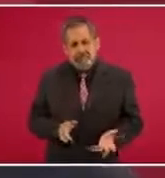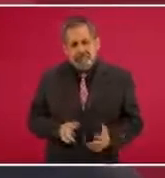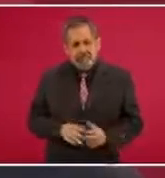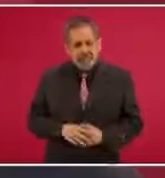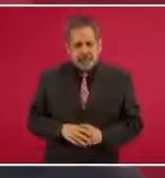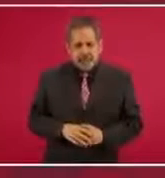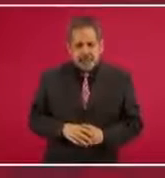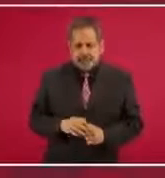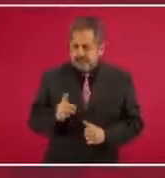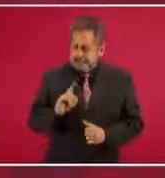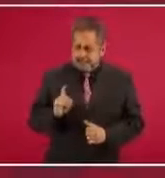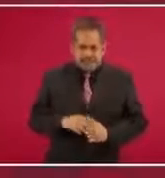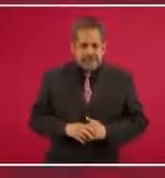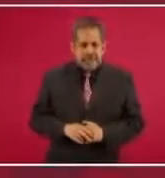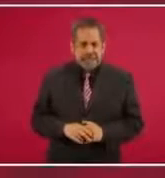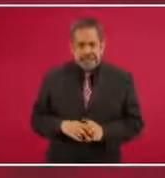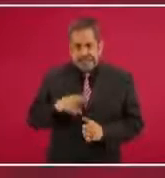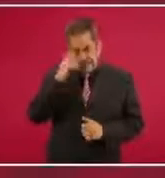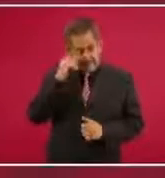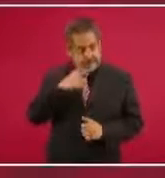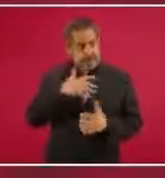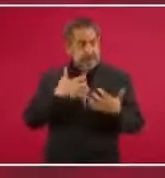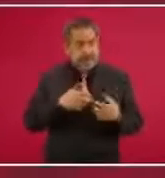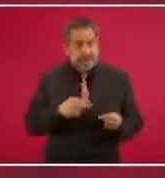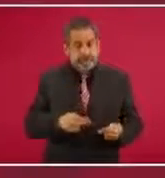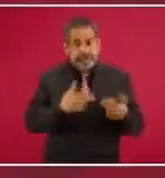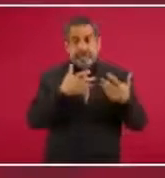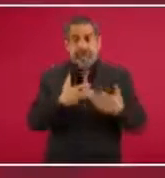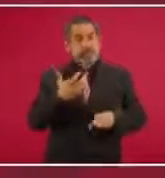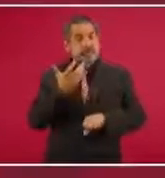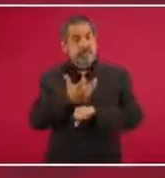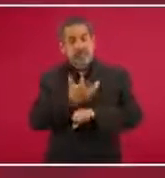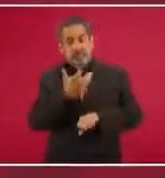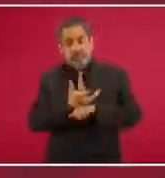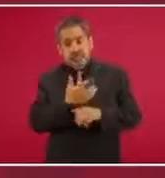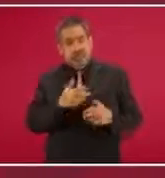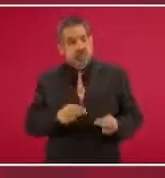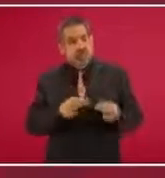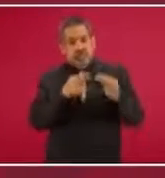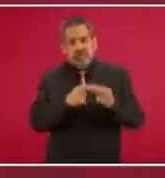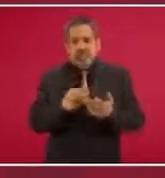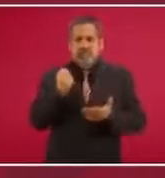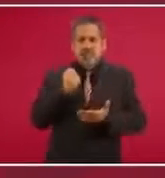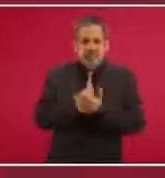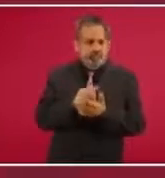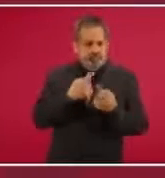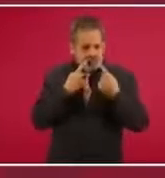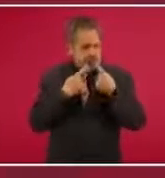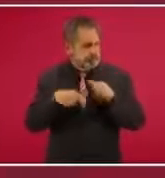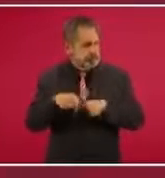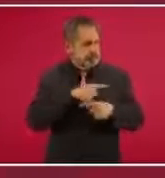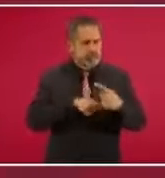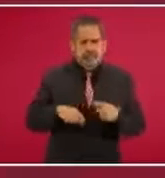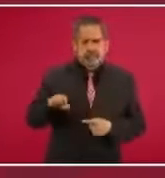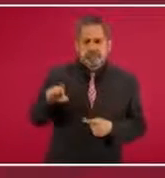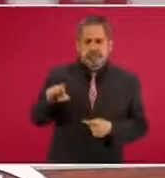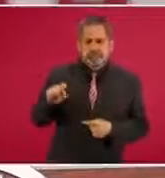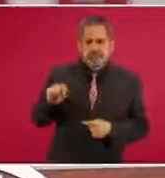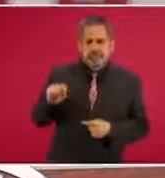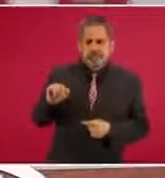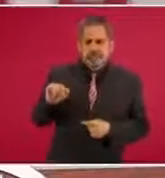y hablábamos de como las grandes empresas en eeuu aprobaron un código de ética